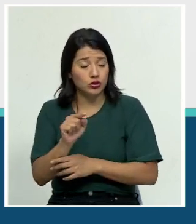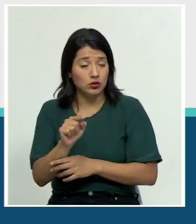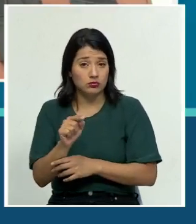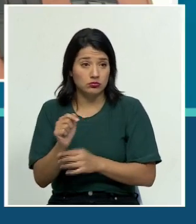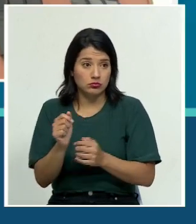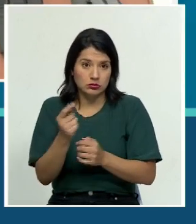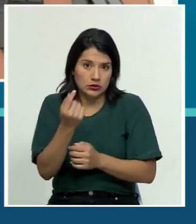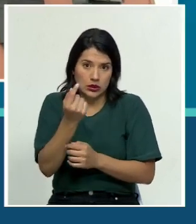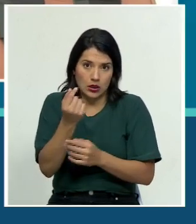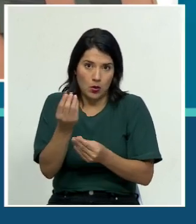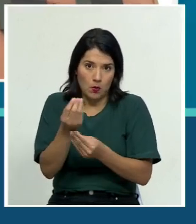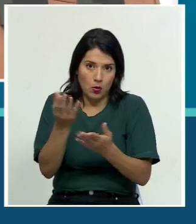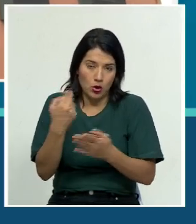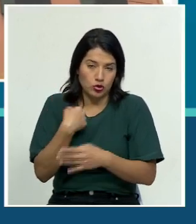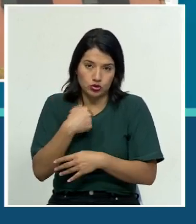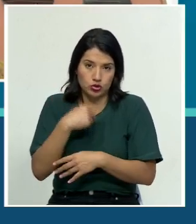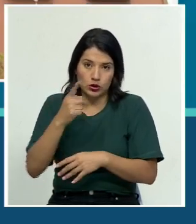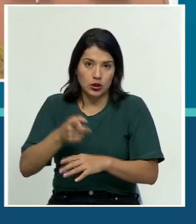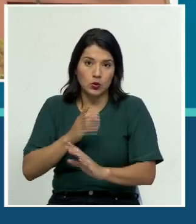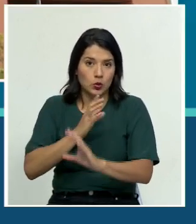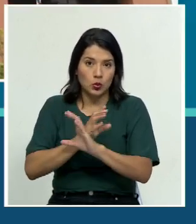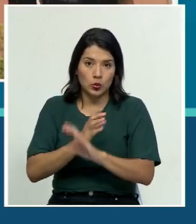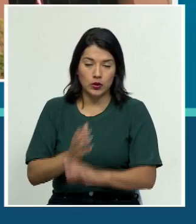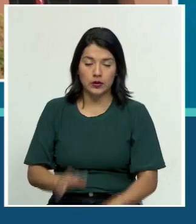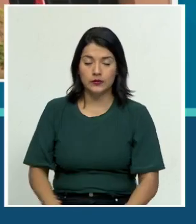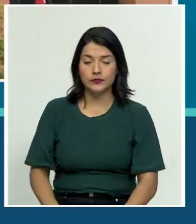y tenemos que cuidarlo.